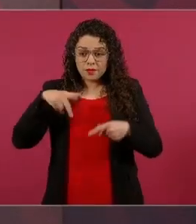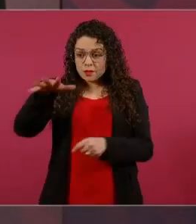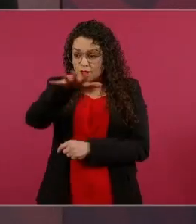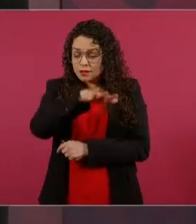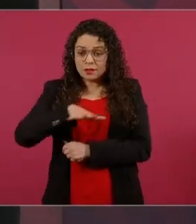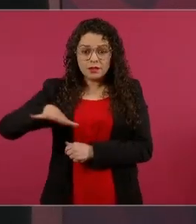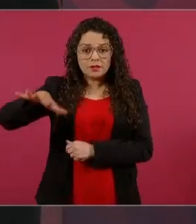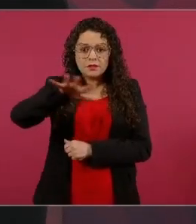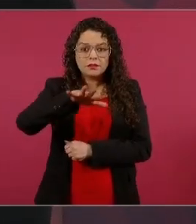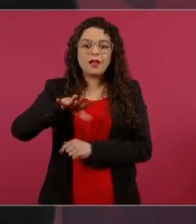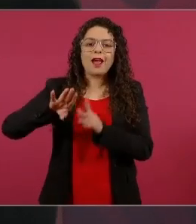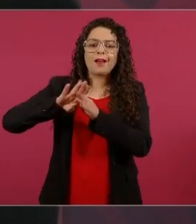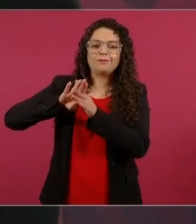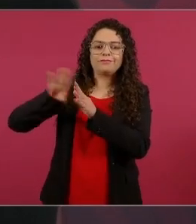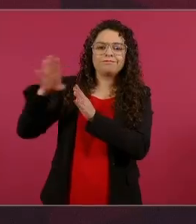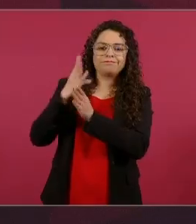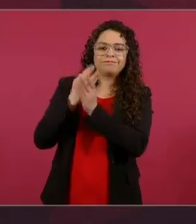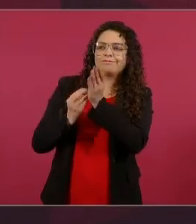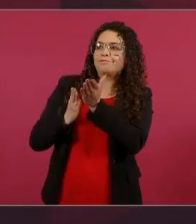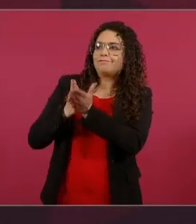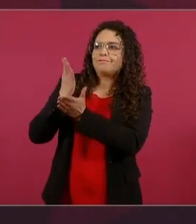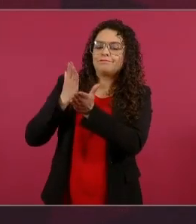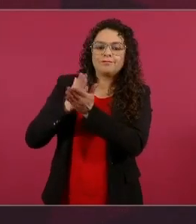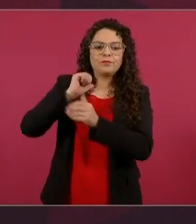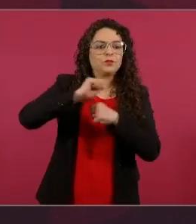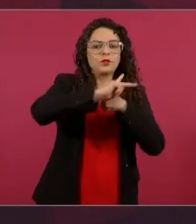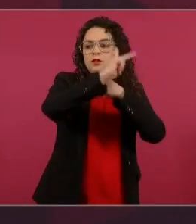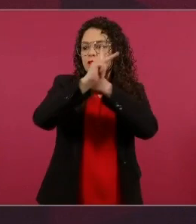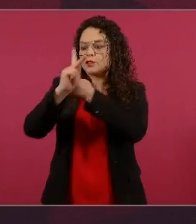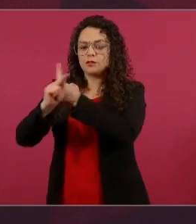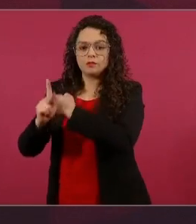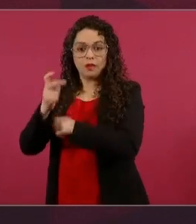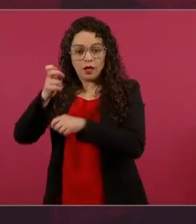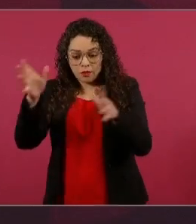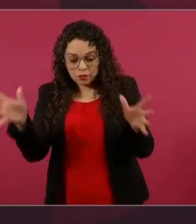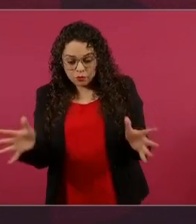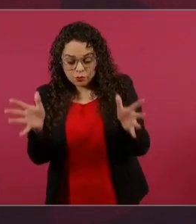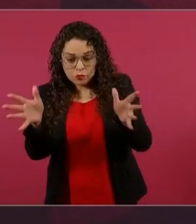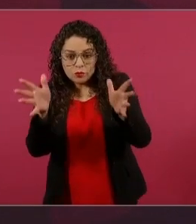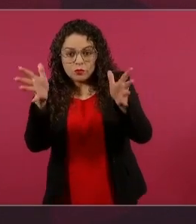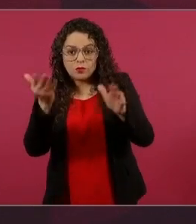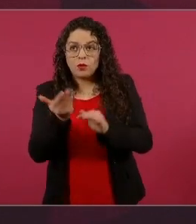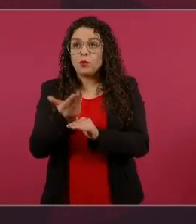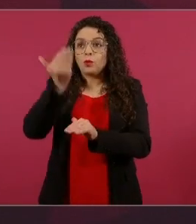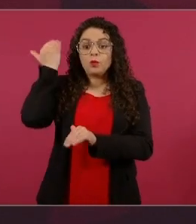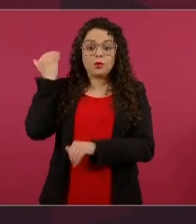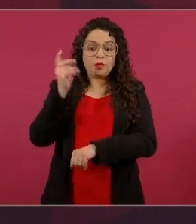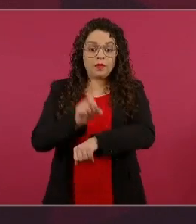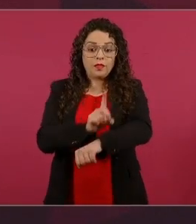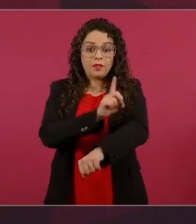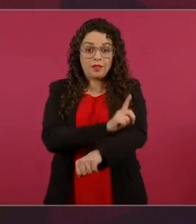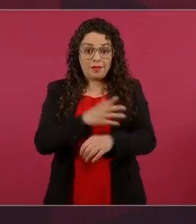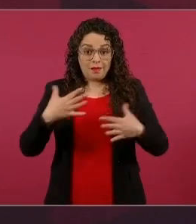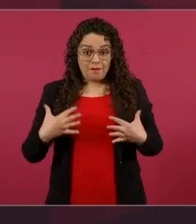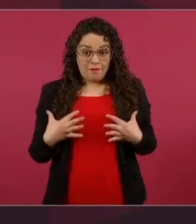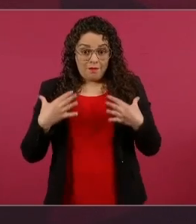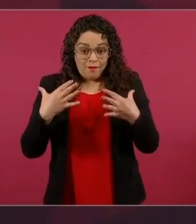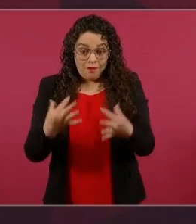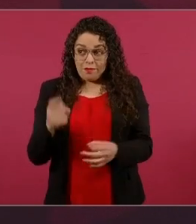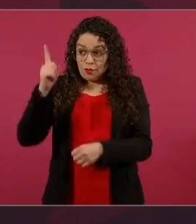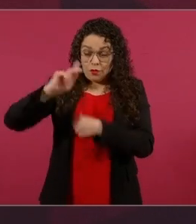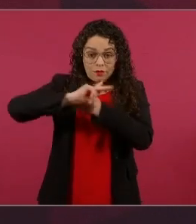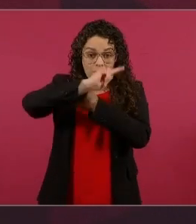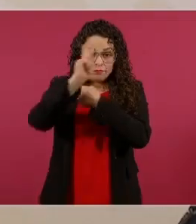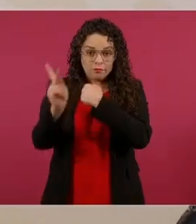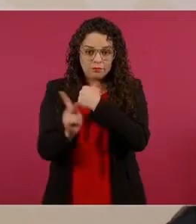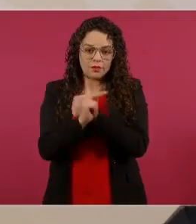de ese país desde su fundación pues